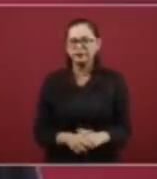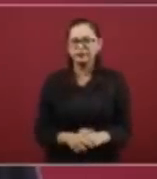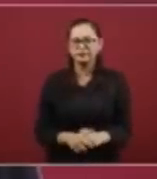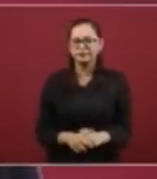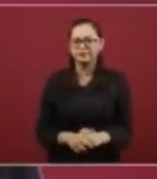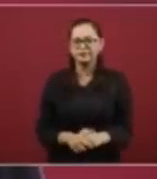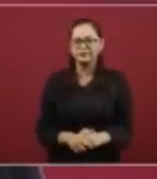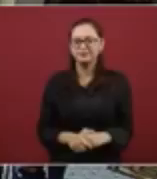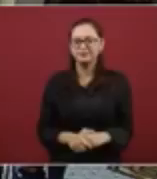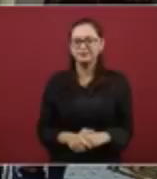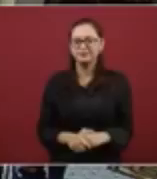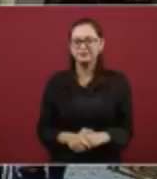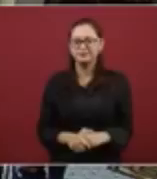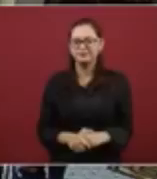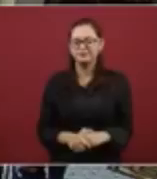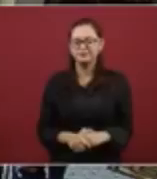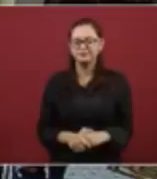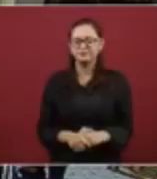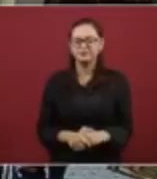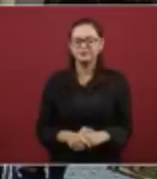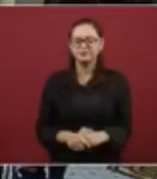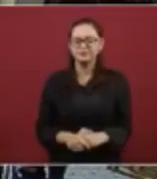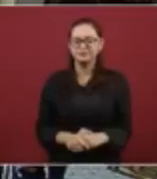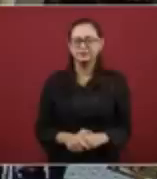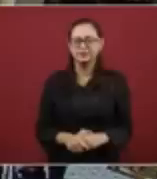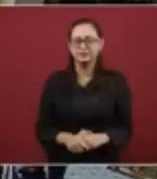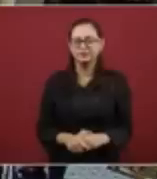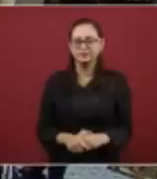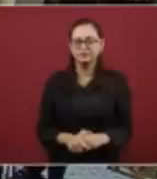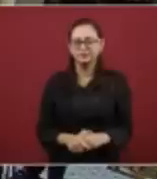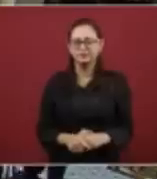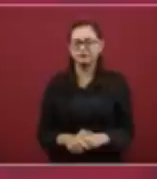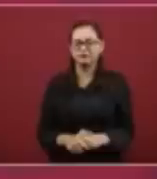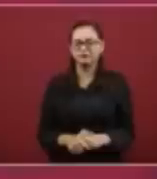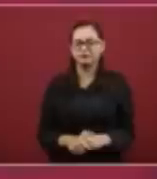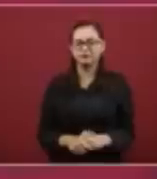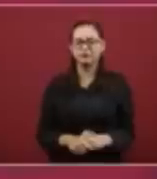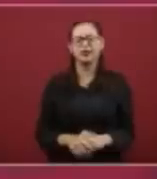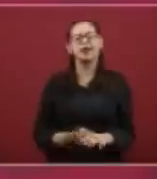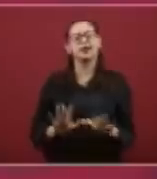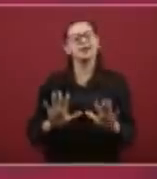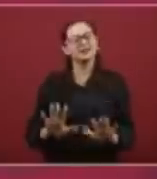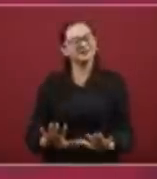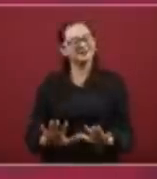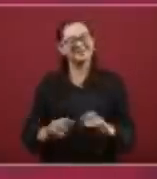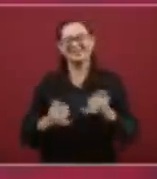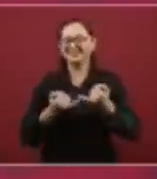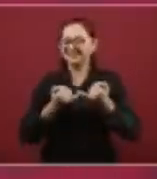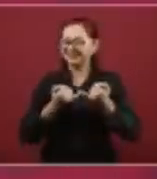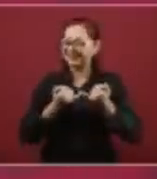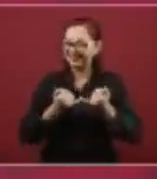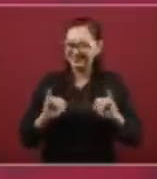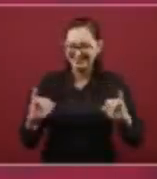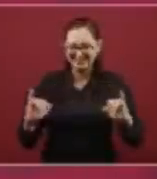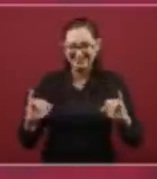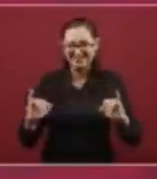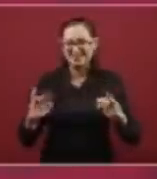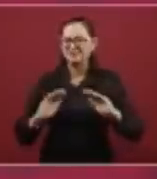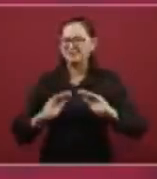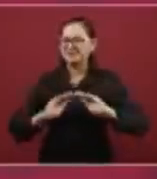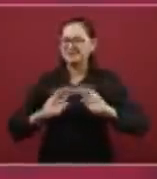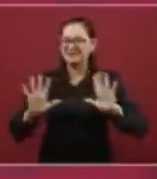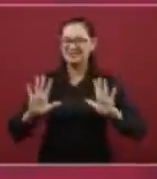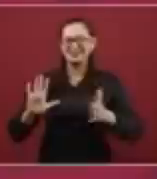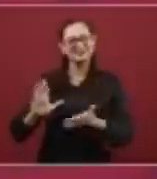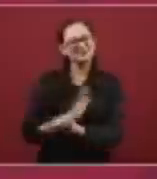¿Pero no habrá conmemoración sobre los 500 años si no hay un perdón expreso? Nuestra independencia, claro. Es otro asunto,